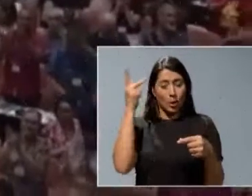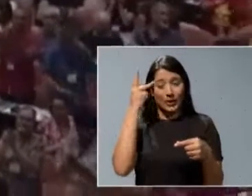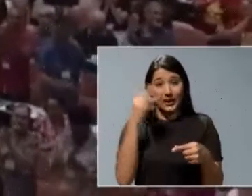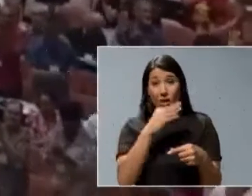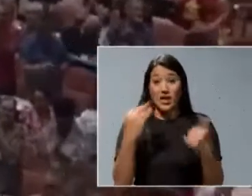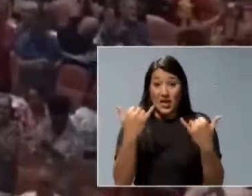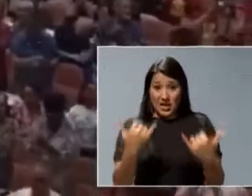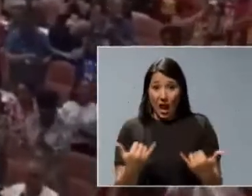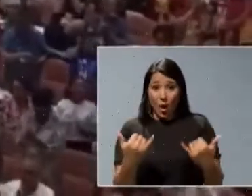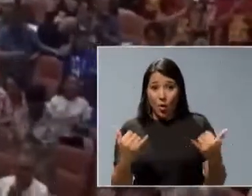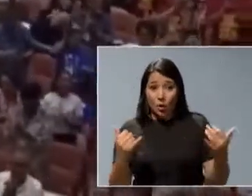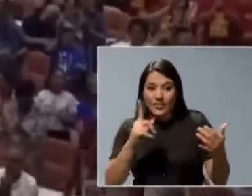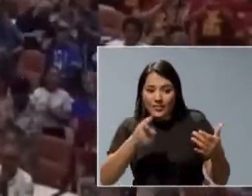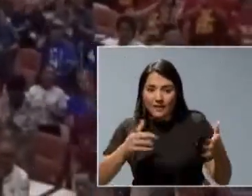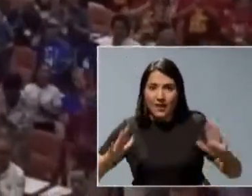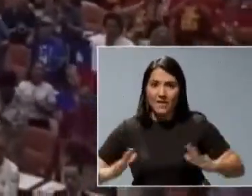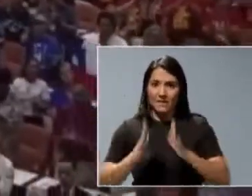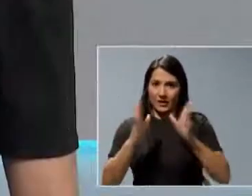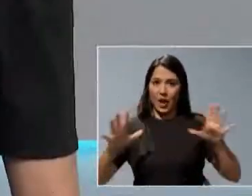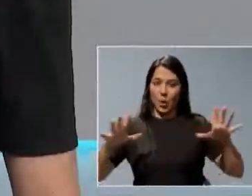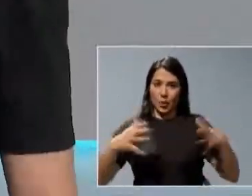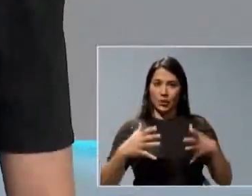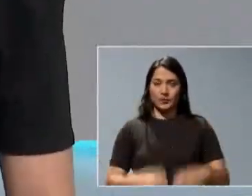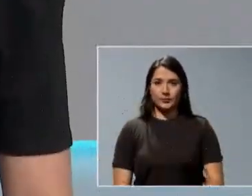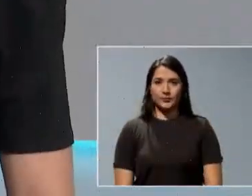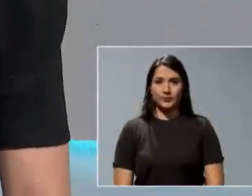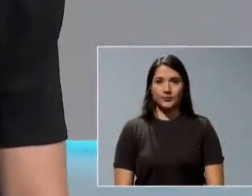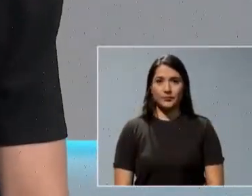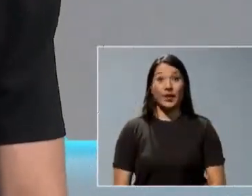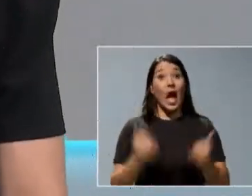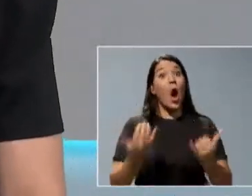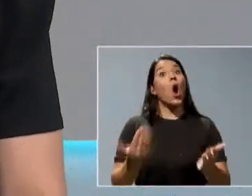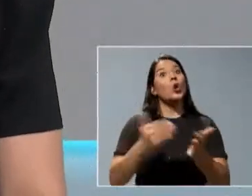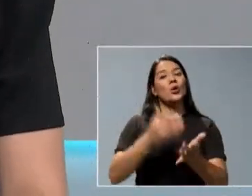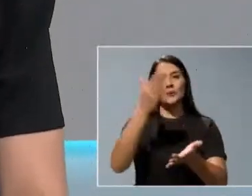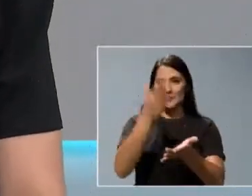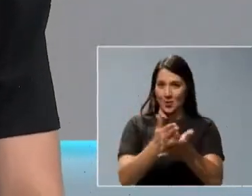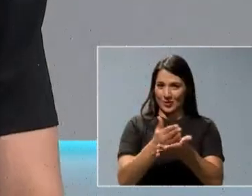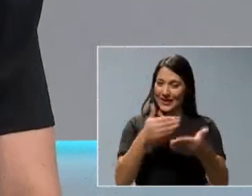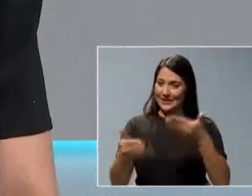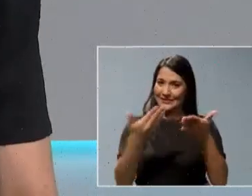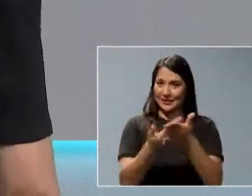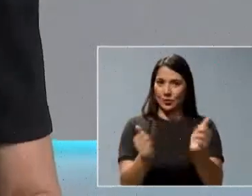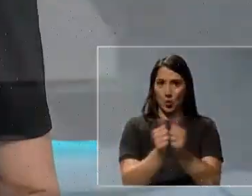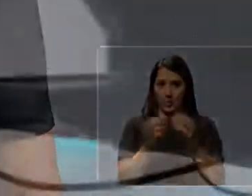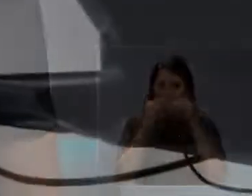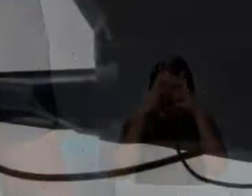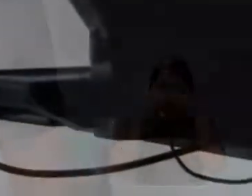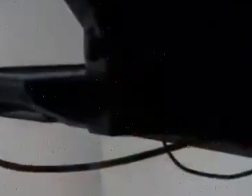a enfrentarse unida al neoliberalismo. Hacemos una nueva pausa comercial, enseguida volvemos.